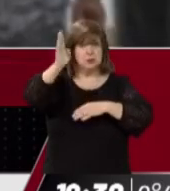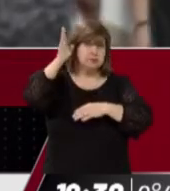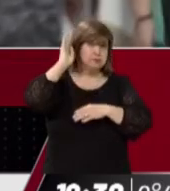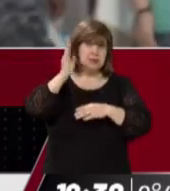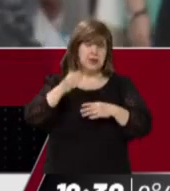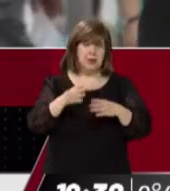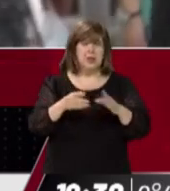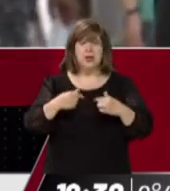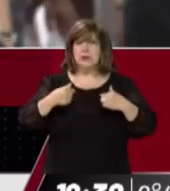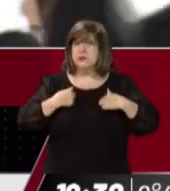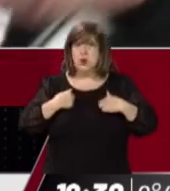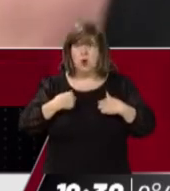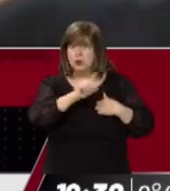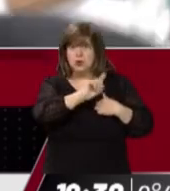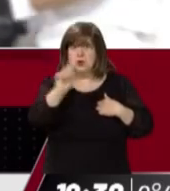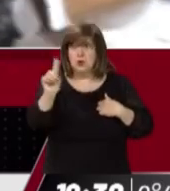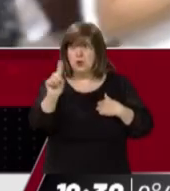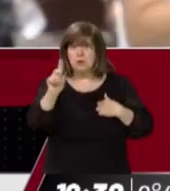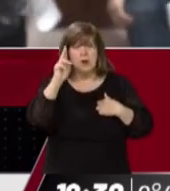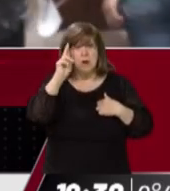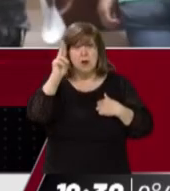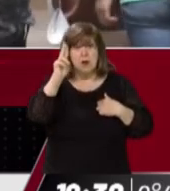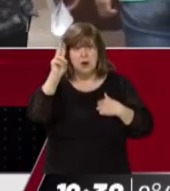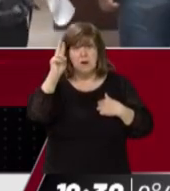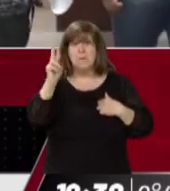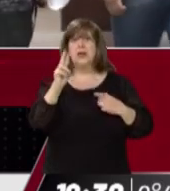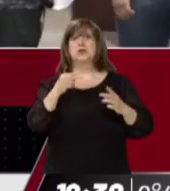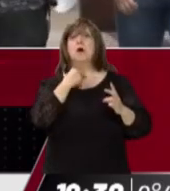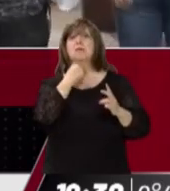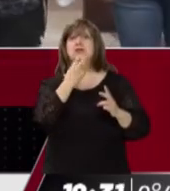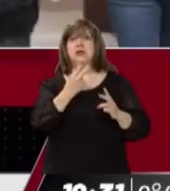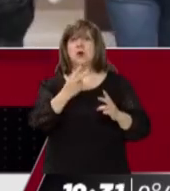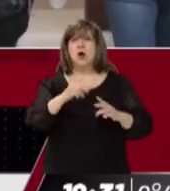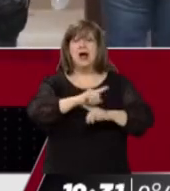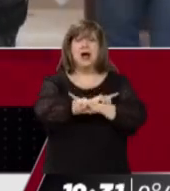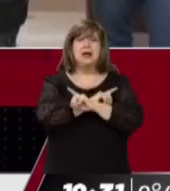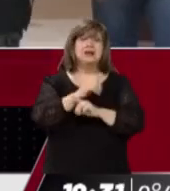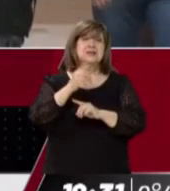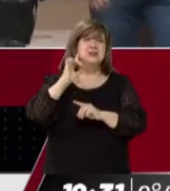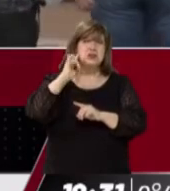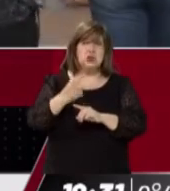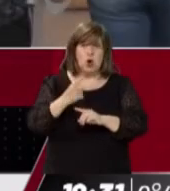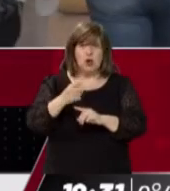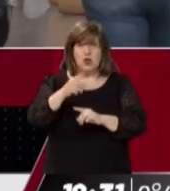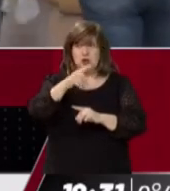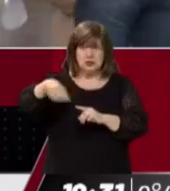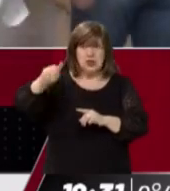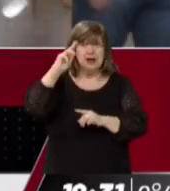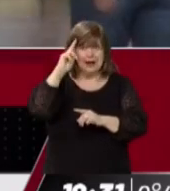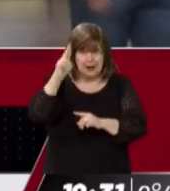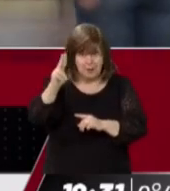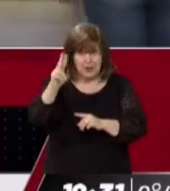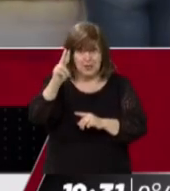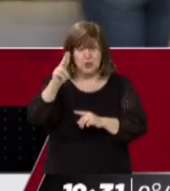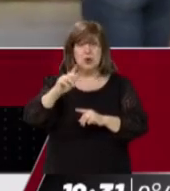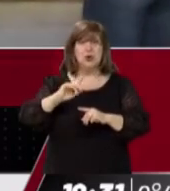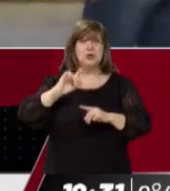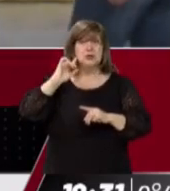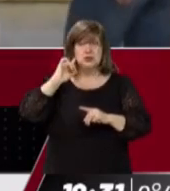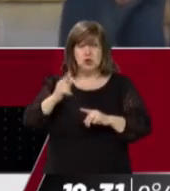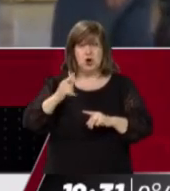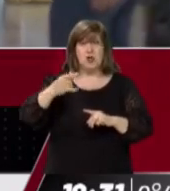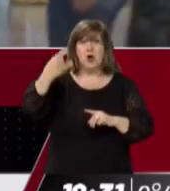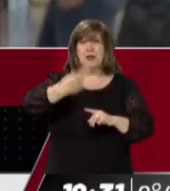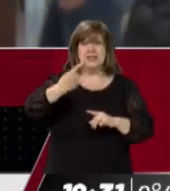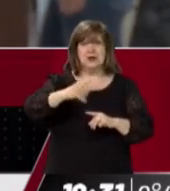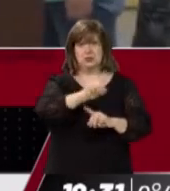principio yo no voy a permitir que a mis hijos ni a ninguno de los chicos que hoy día no pueden dar su palabra o su opinión los